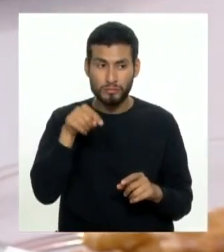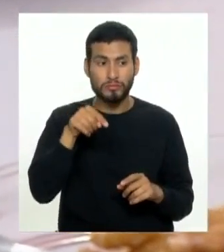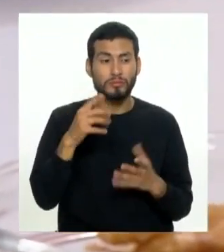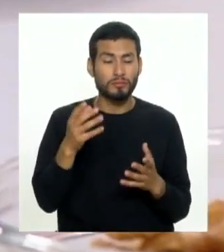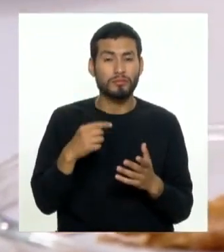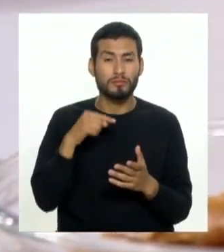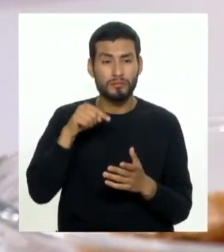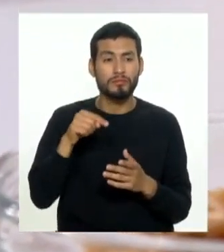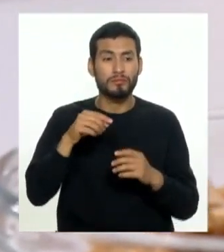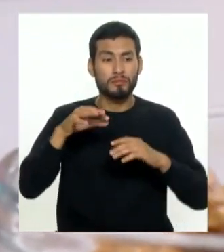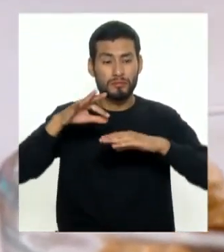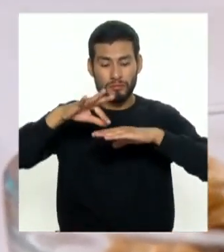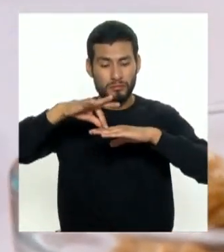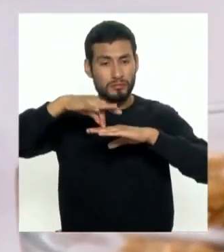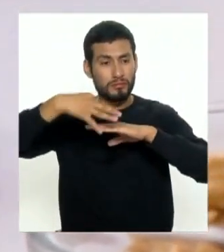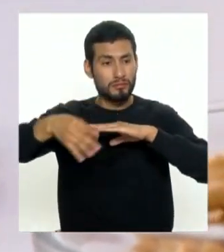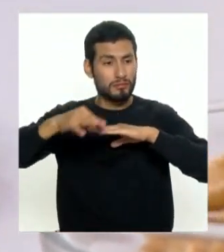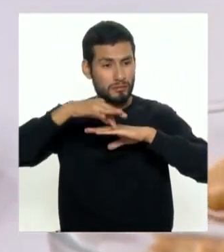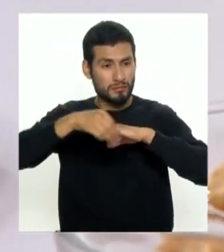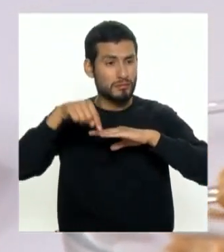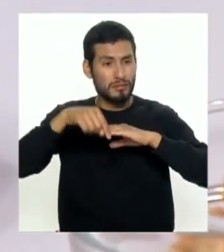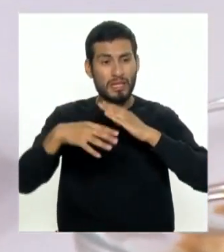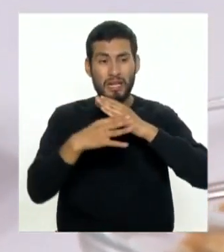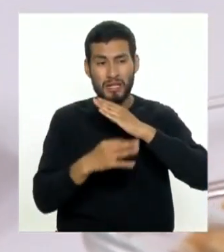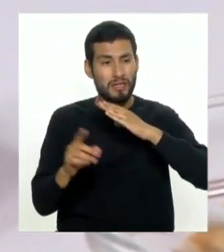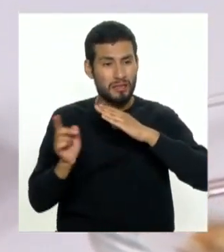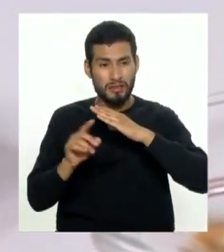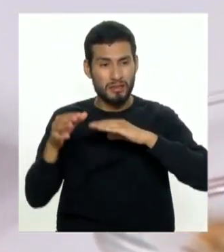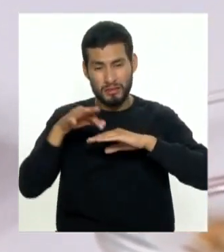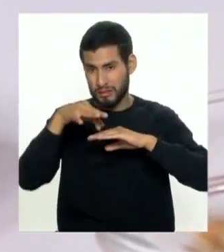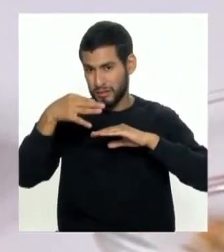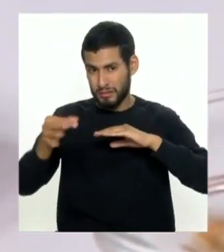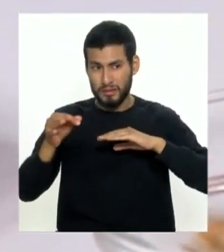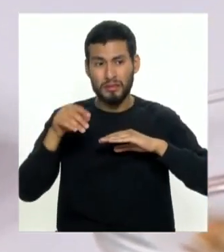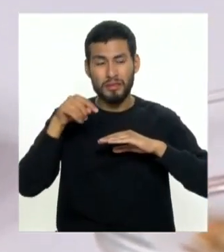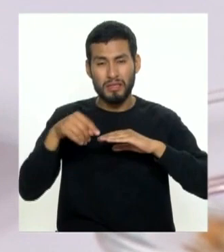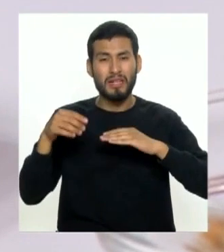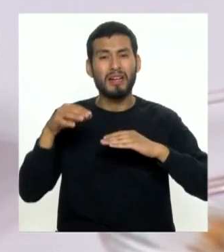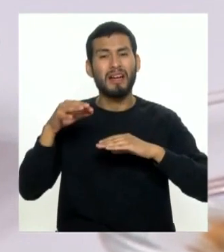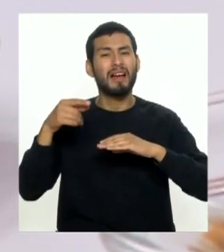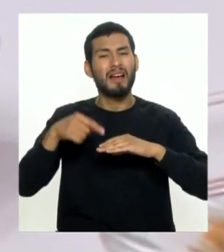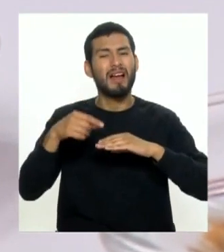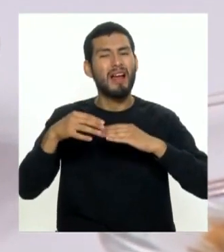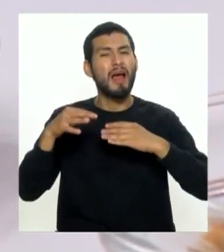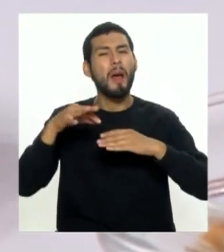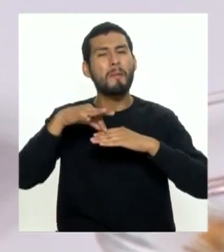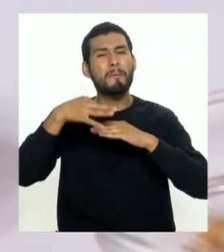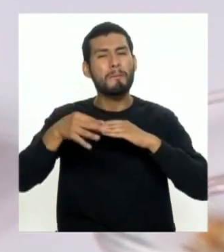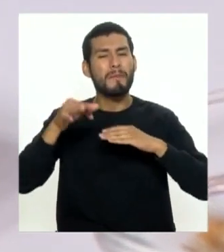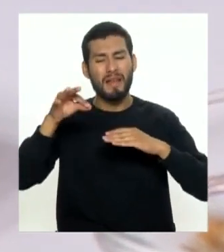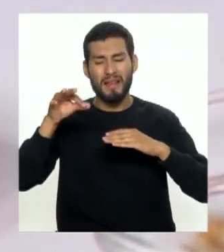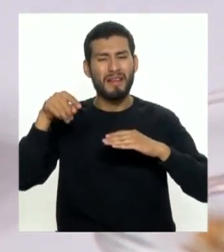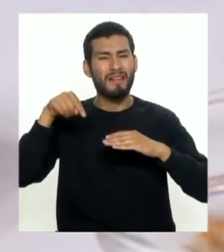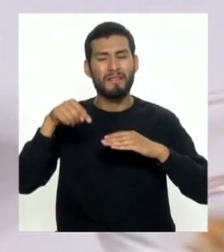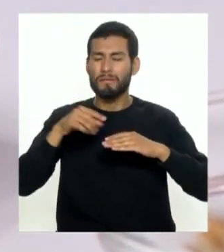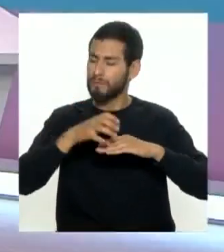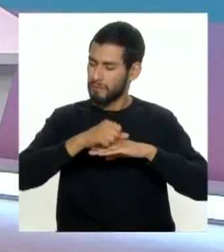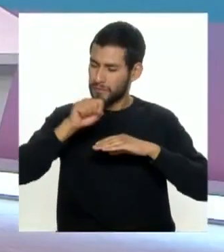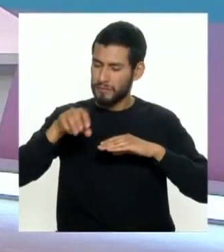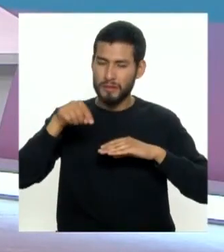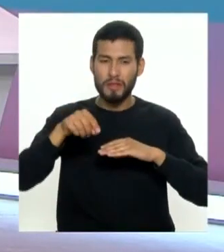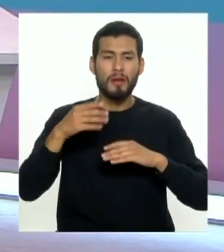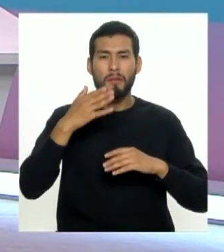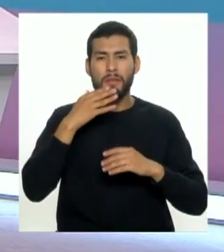le quitamos el pellejito para no añadir más grasa de la que no es, de la que no necesitamos, ¿no es cierto? Que es la grasa preferible, la